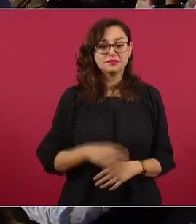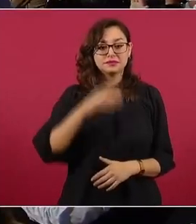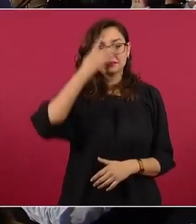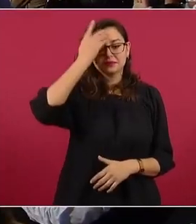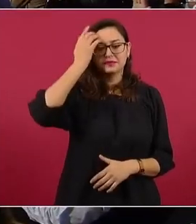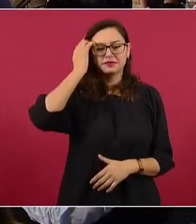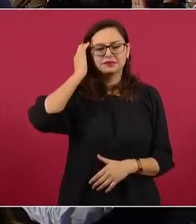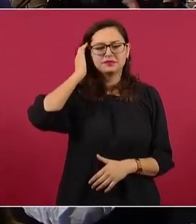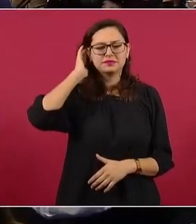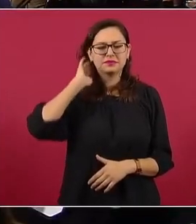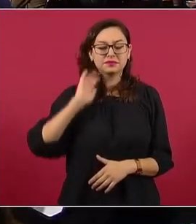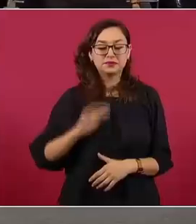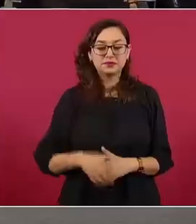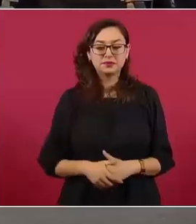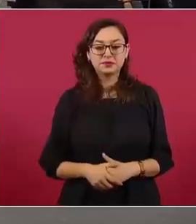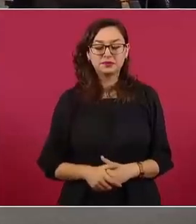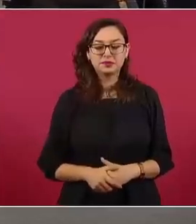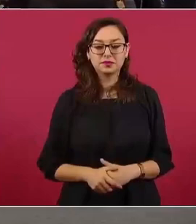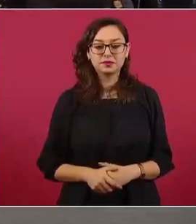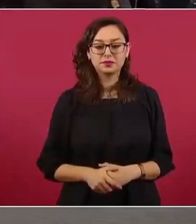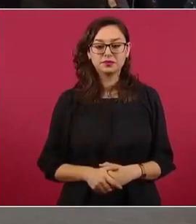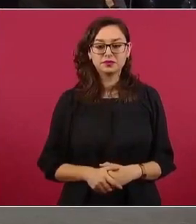¿Eh?